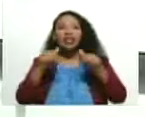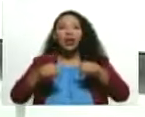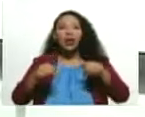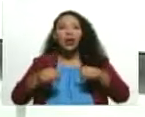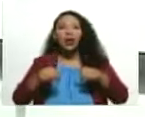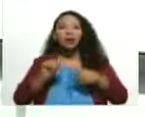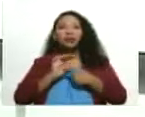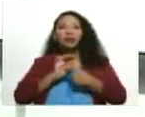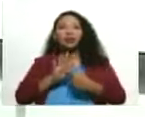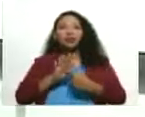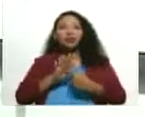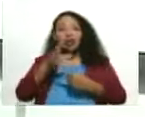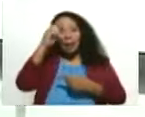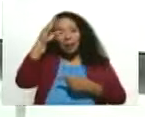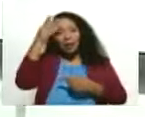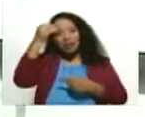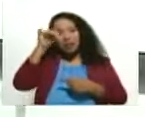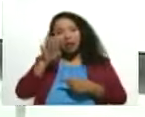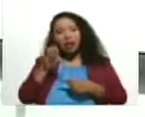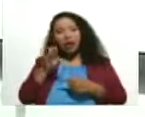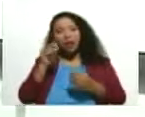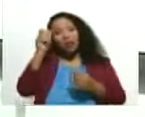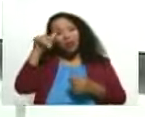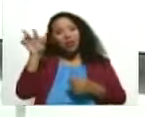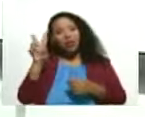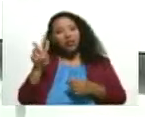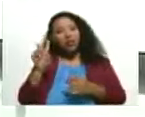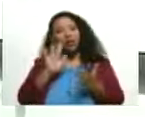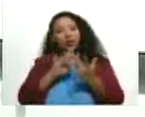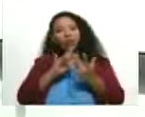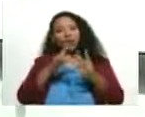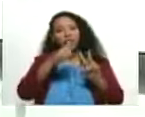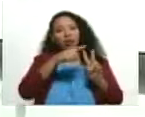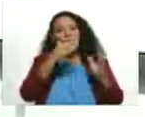histórica, Barry, Marilyn y a todo el pueblo de Venezuela. Con esto regresamos con ustedes al estudio. Adelante.